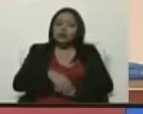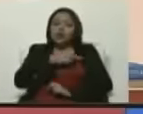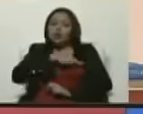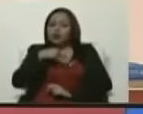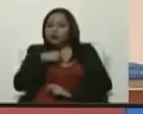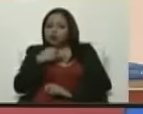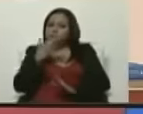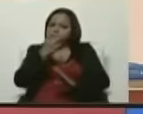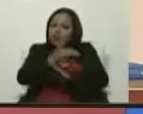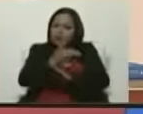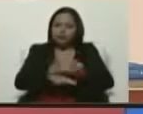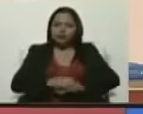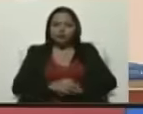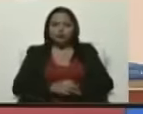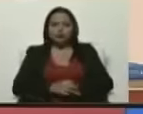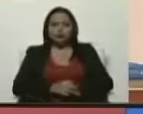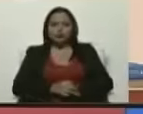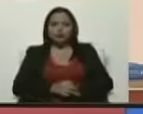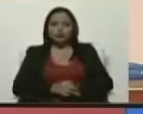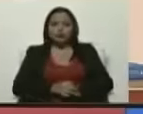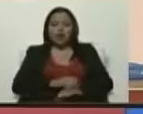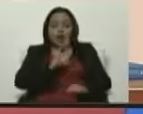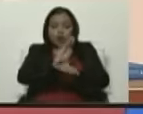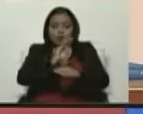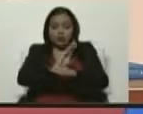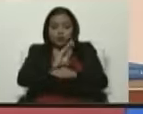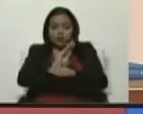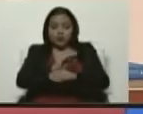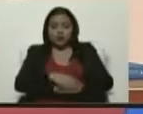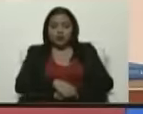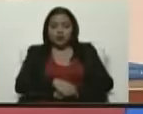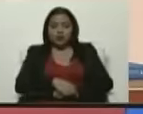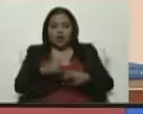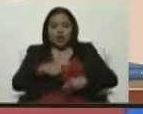Y nosotros vamos a proteger el Palacio del Pueblo.